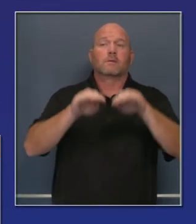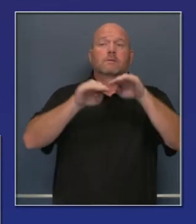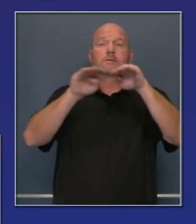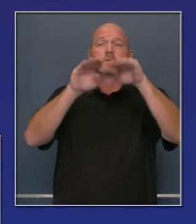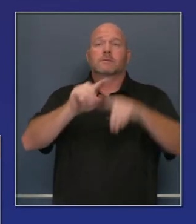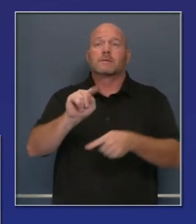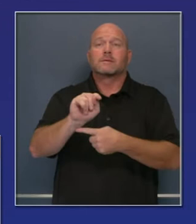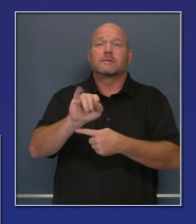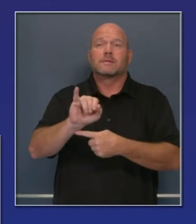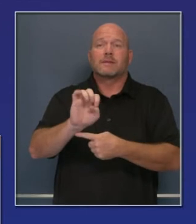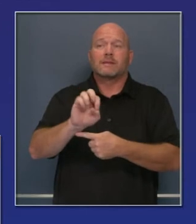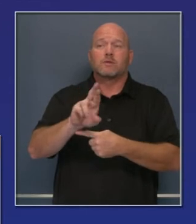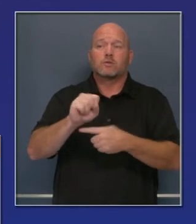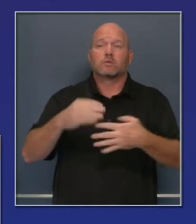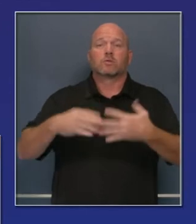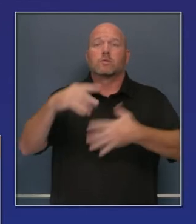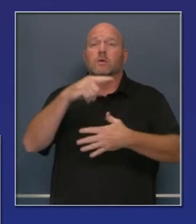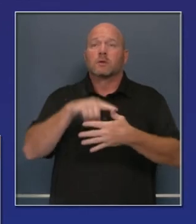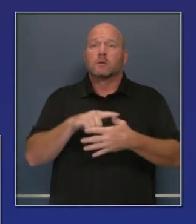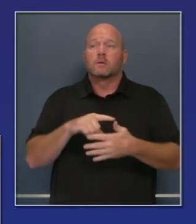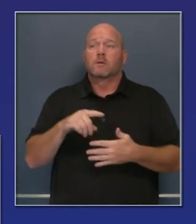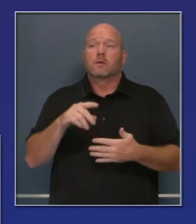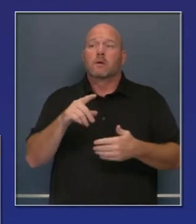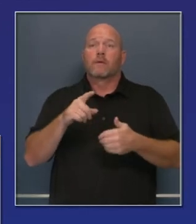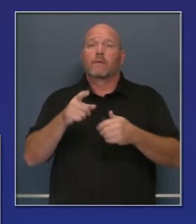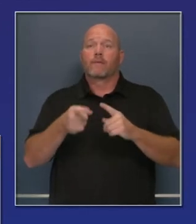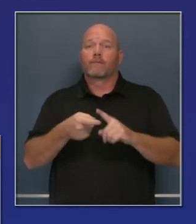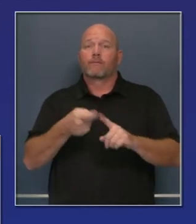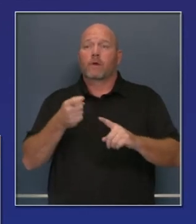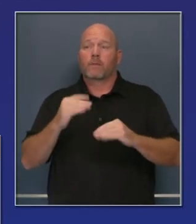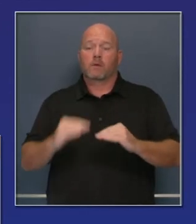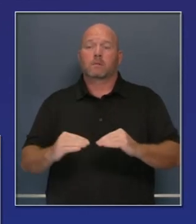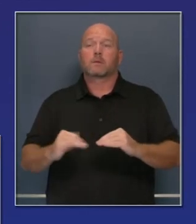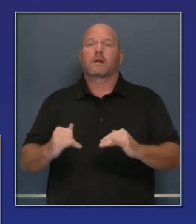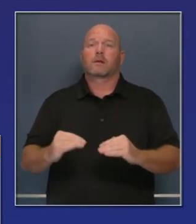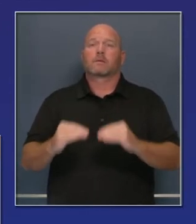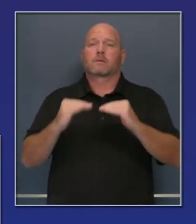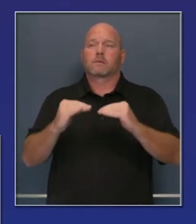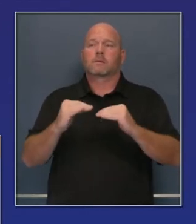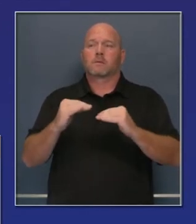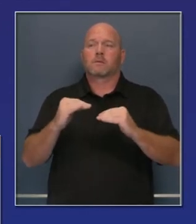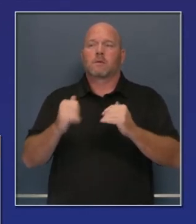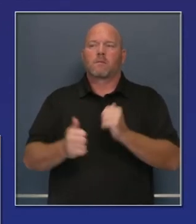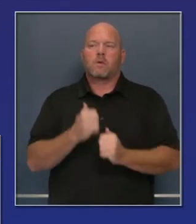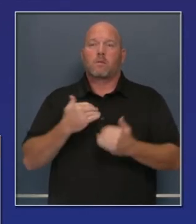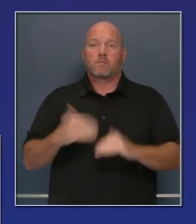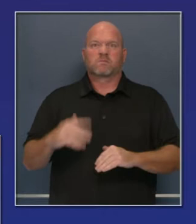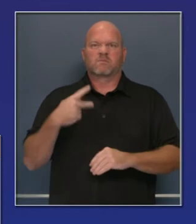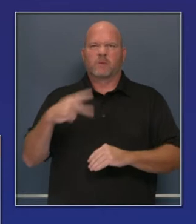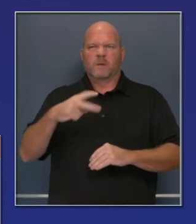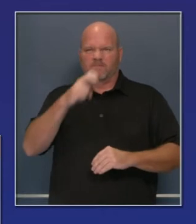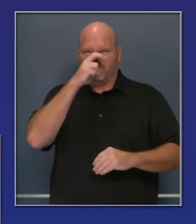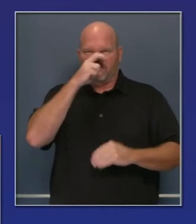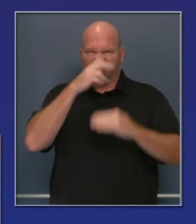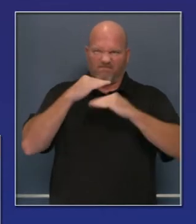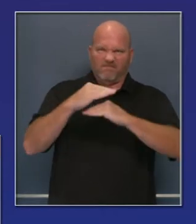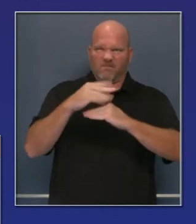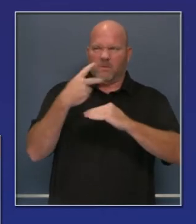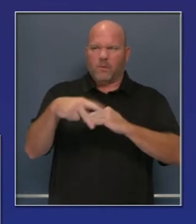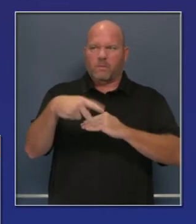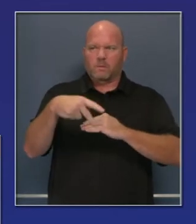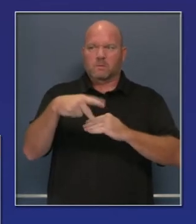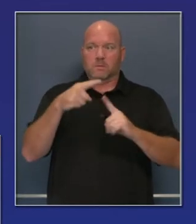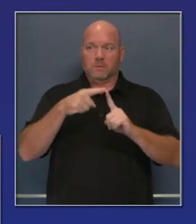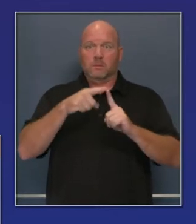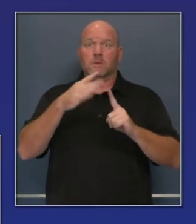en nuestros cambios de niveles. 28 condados se han movido. El nivel morado